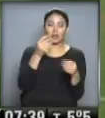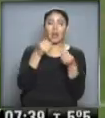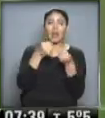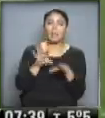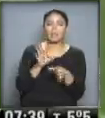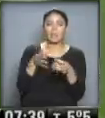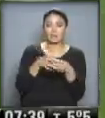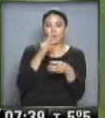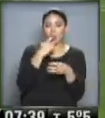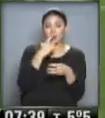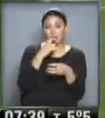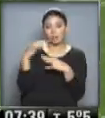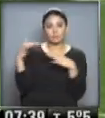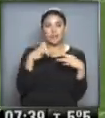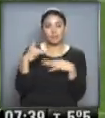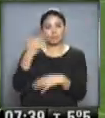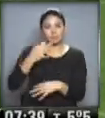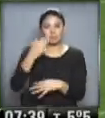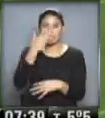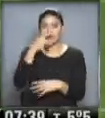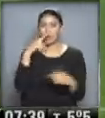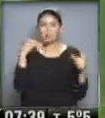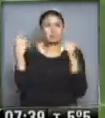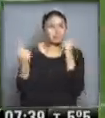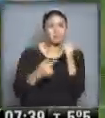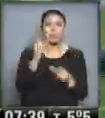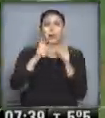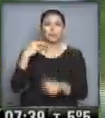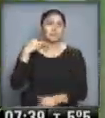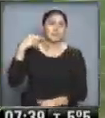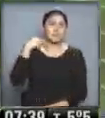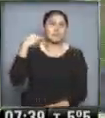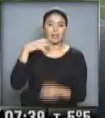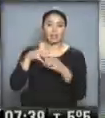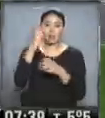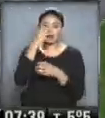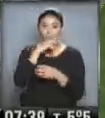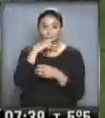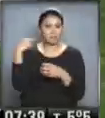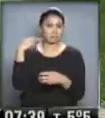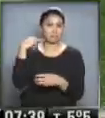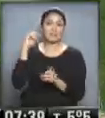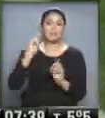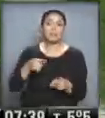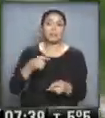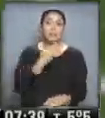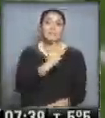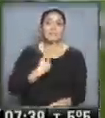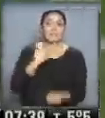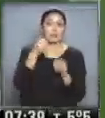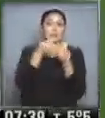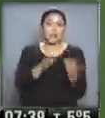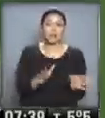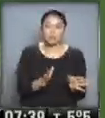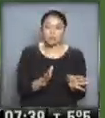de River en un partido que termina súper polémico con expulsados en San Martín de San Juan, con un presidente